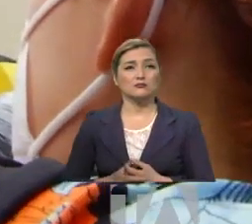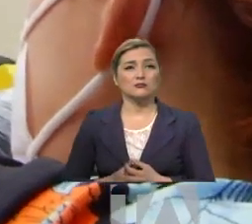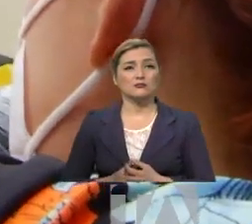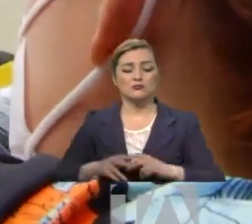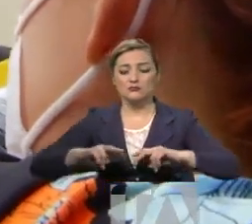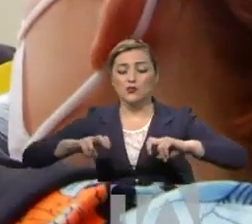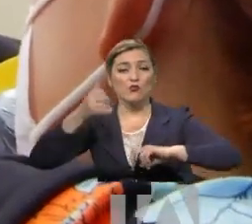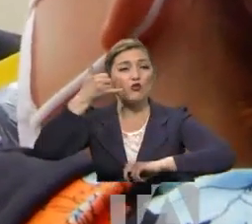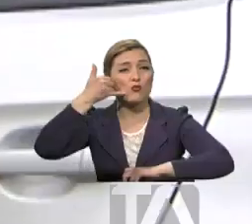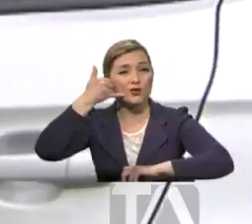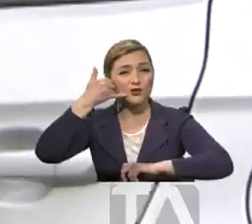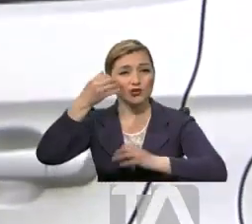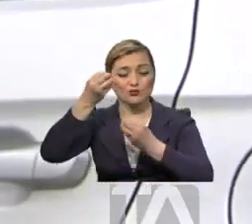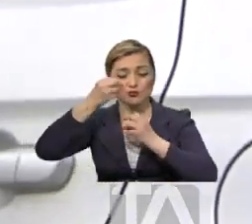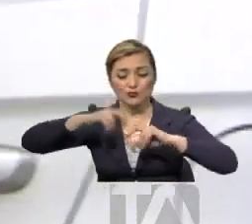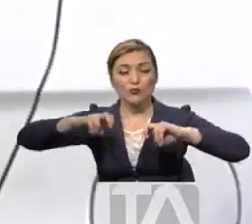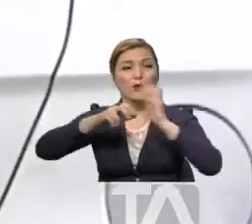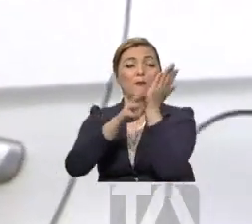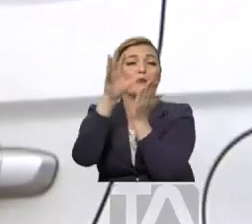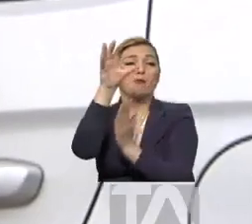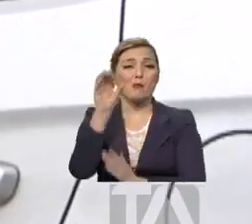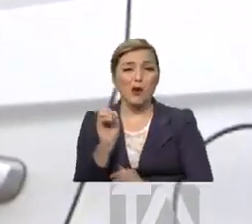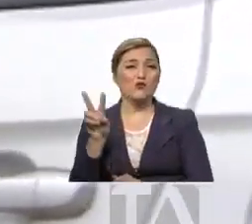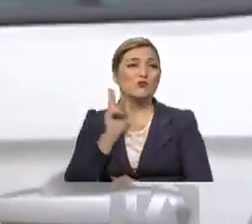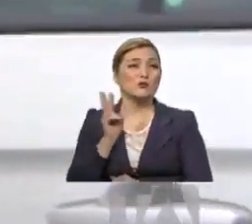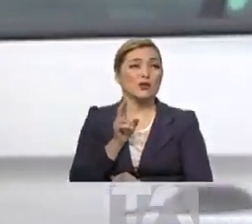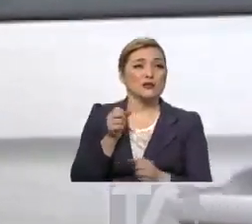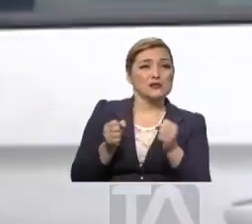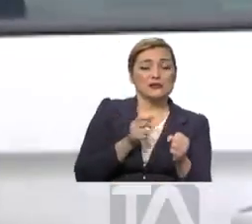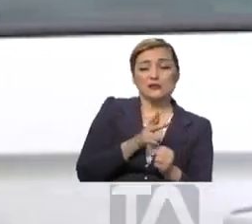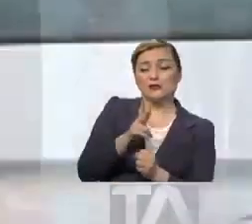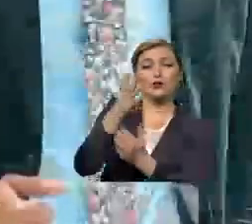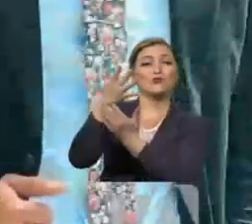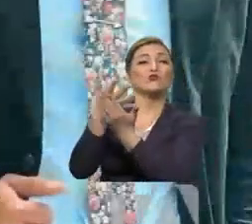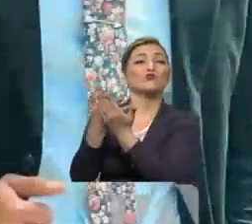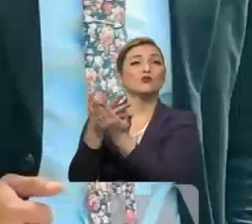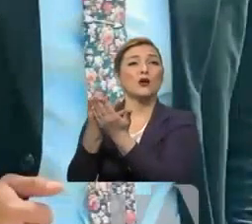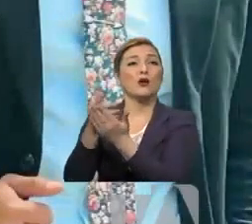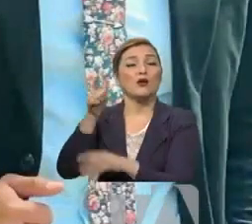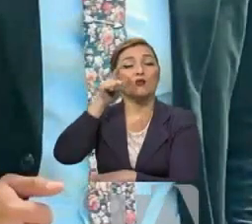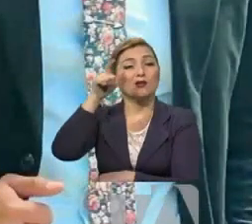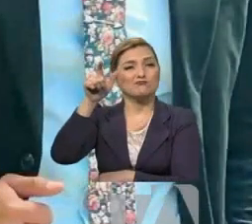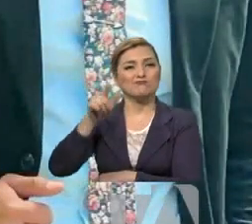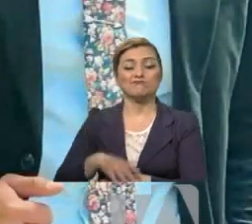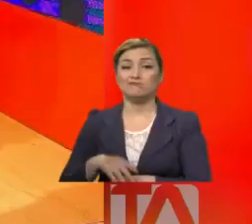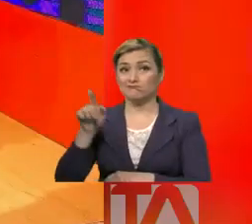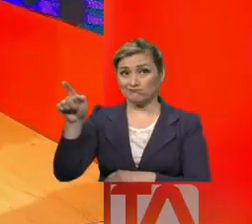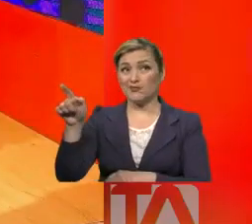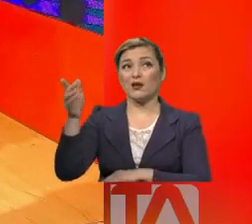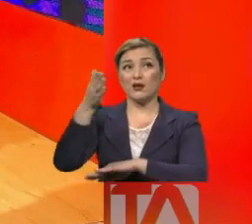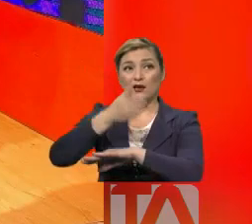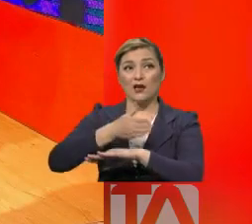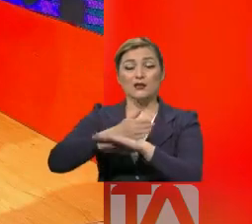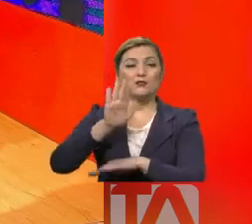información de los teléfonos, etcétera? El hermano de la víctima se dirigió a la fiscalía para poner la denuncia. La policía investiga las amenazas que habría